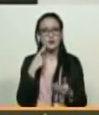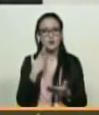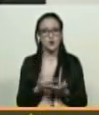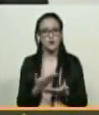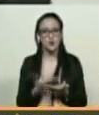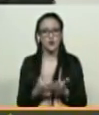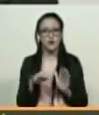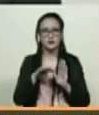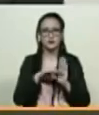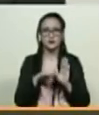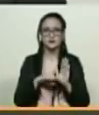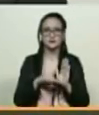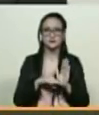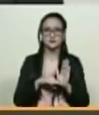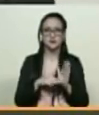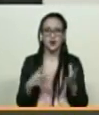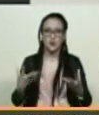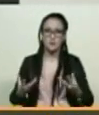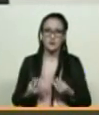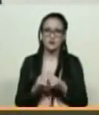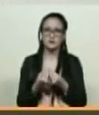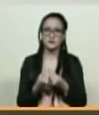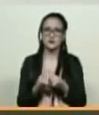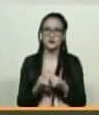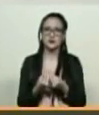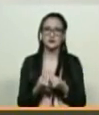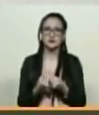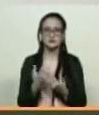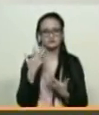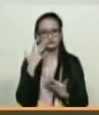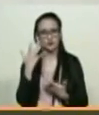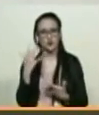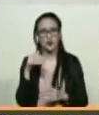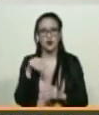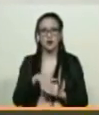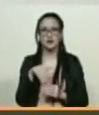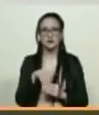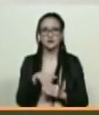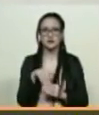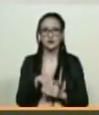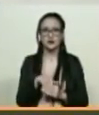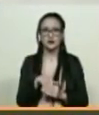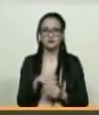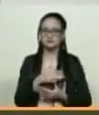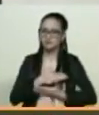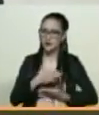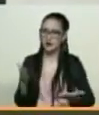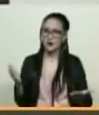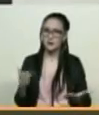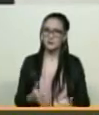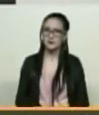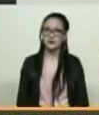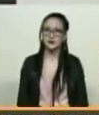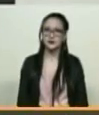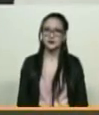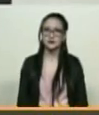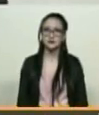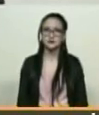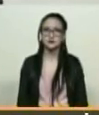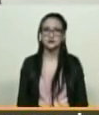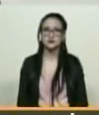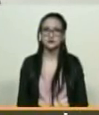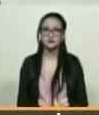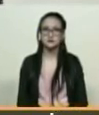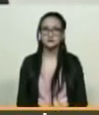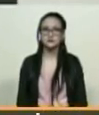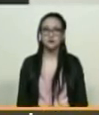el establecimiento de una misión de acompañamiento y observación electoral amplia, que esté en todos los eventos